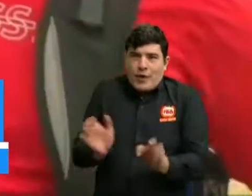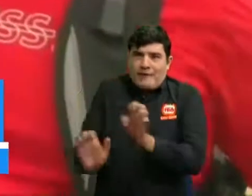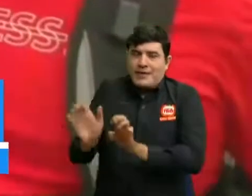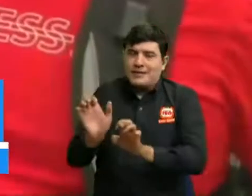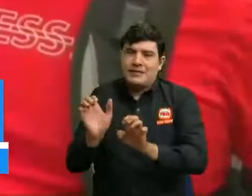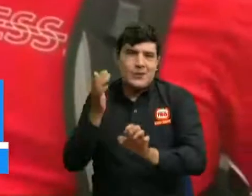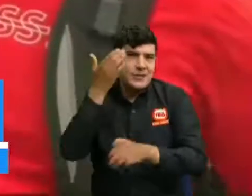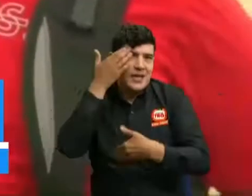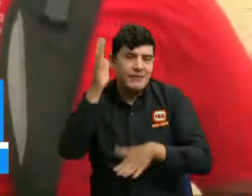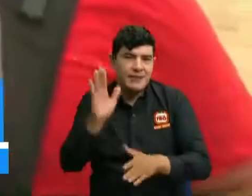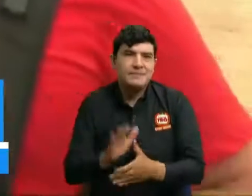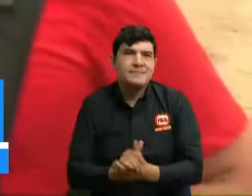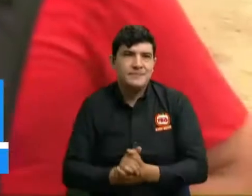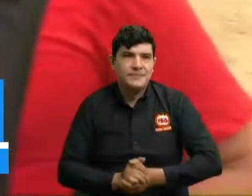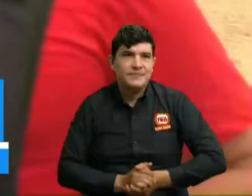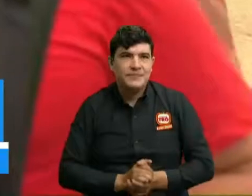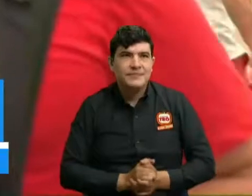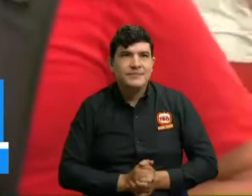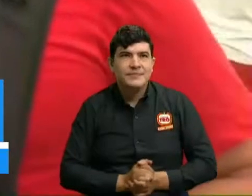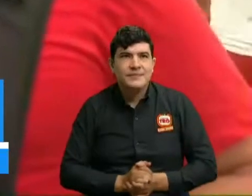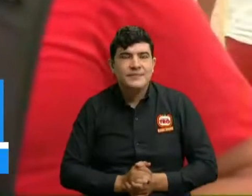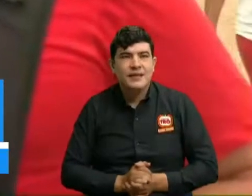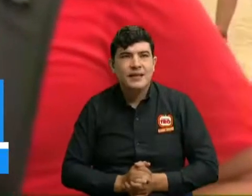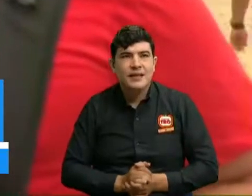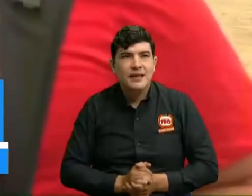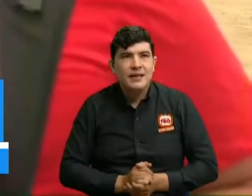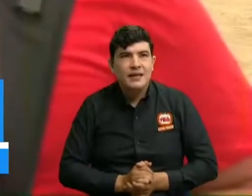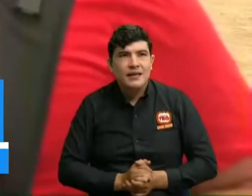ven las autoridades aquí, las autoridades colombianas?